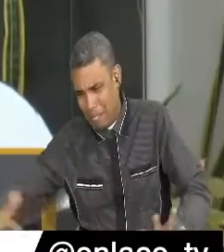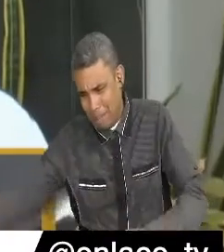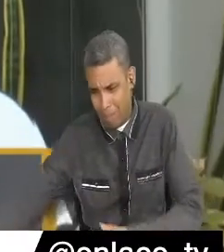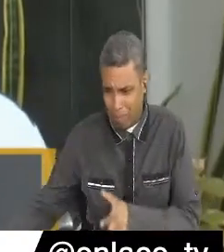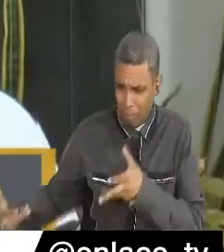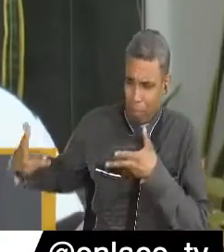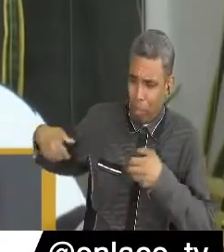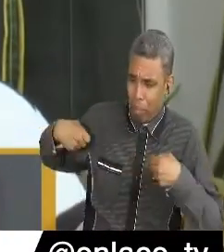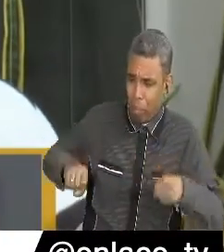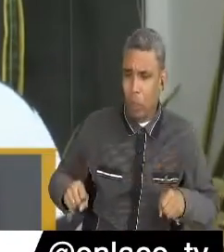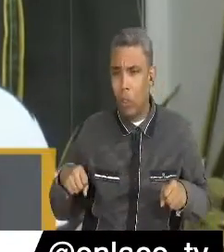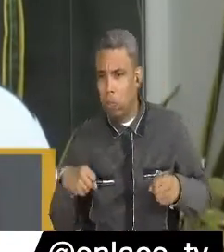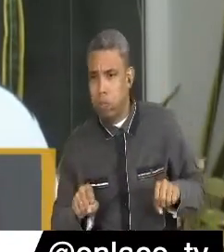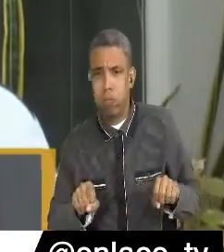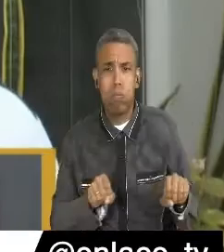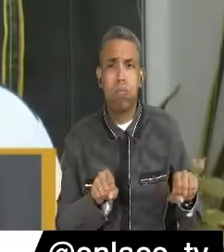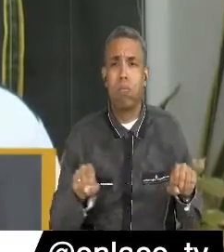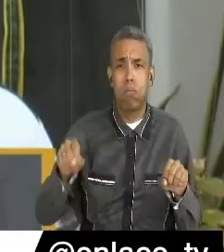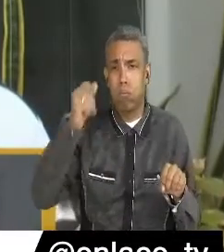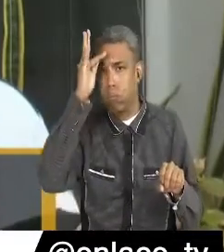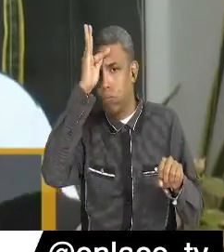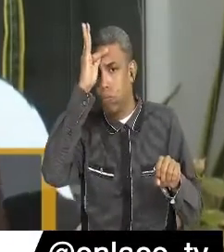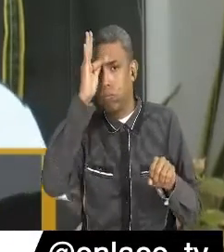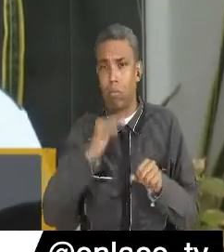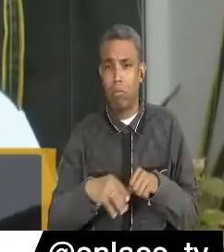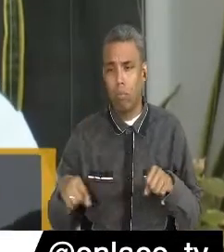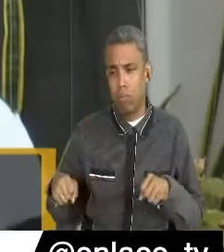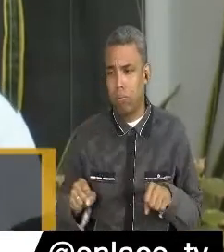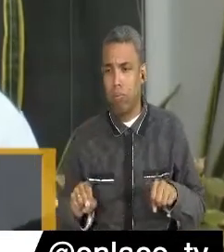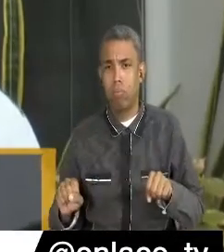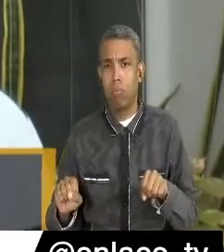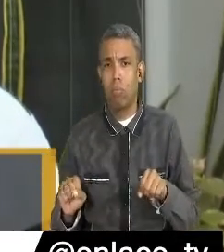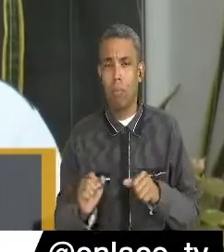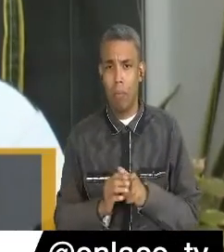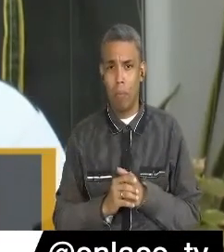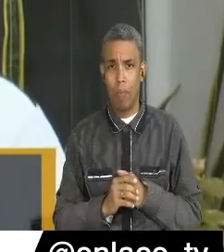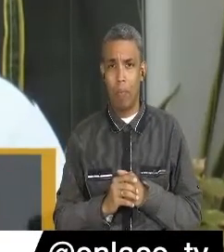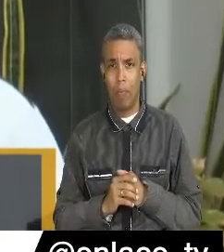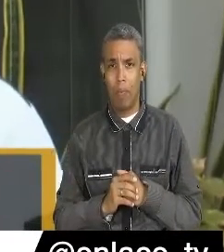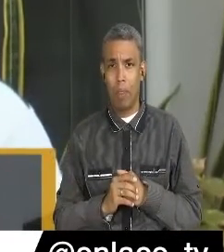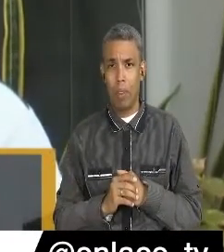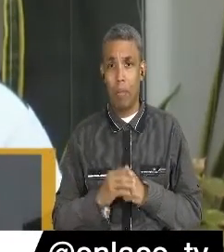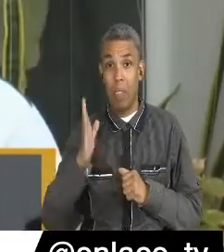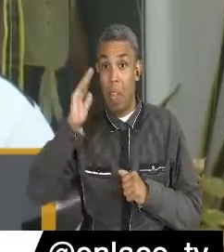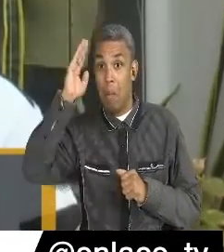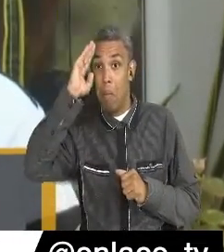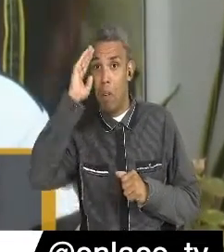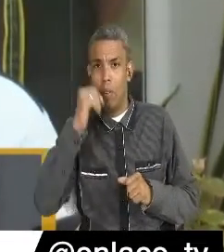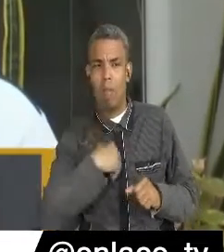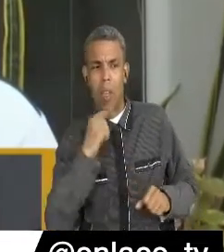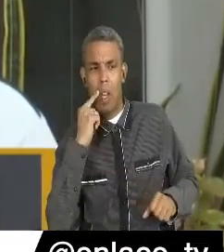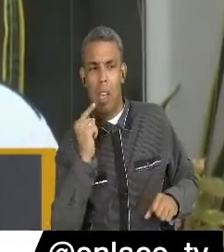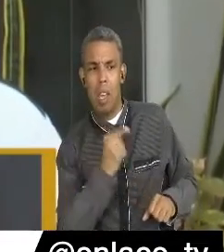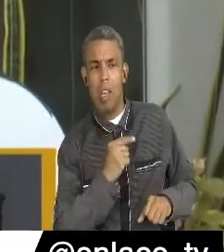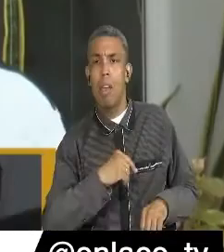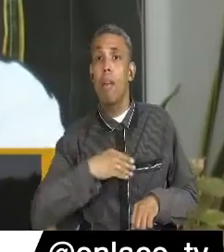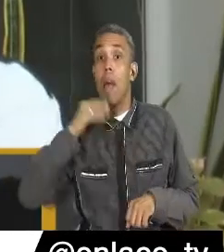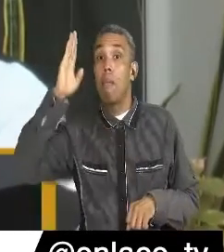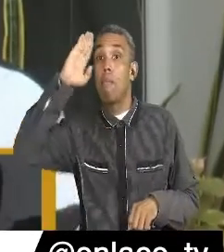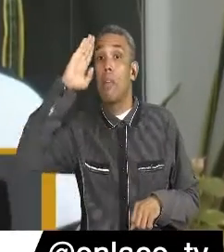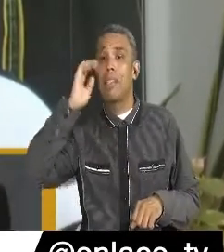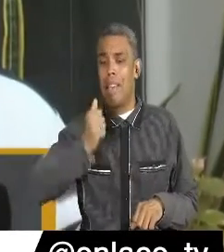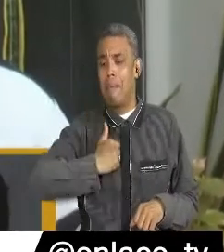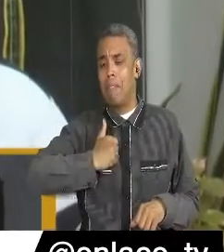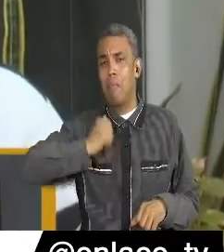lo encuentra y que saben quiénes fueron los asesinos, los indica que fueron ellos de frente, ustedes fueron los asesinos, el mismo policía